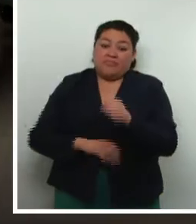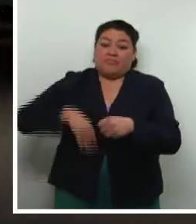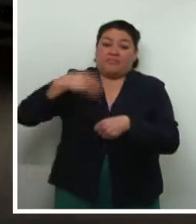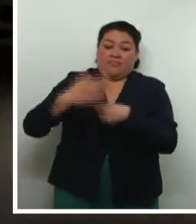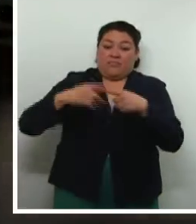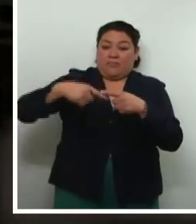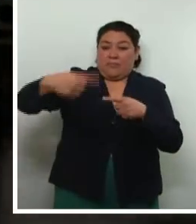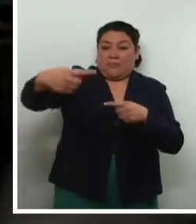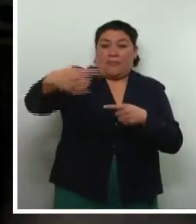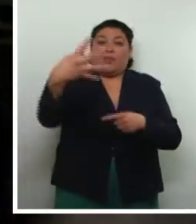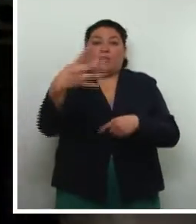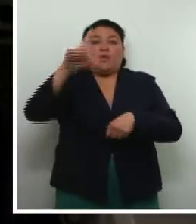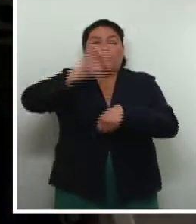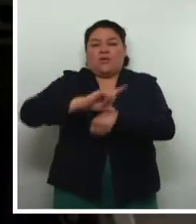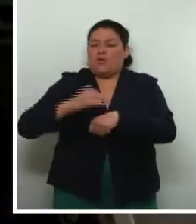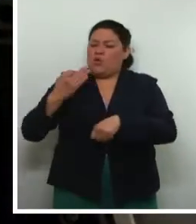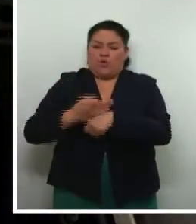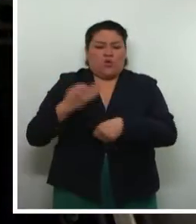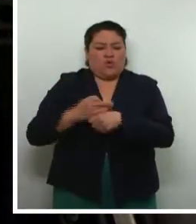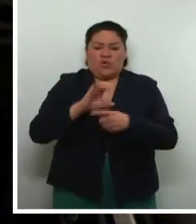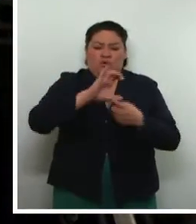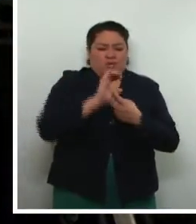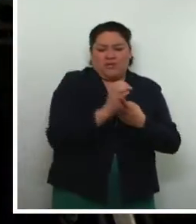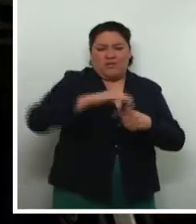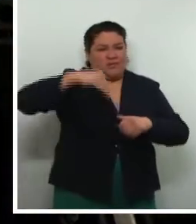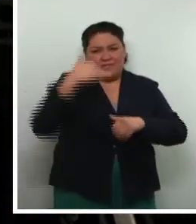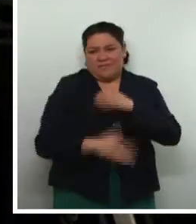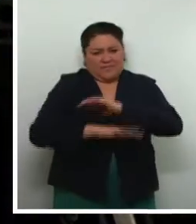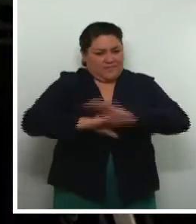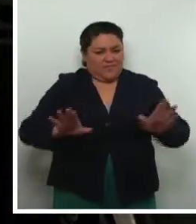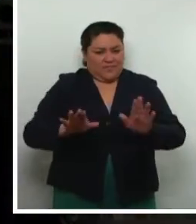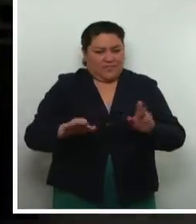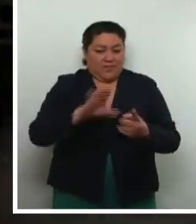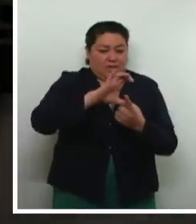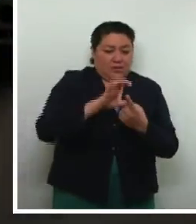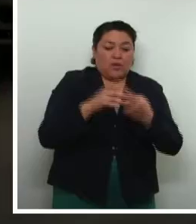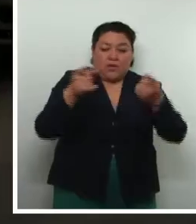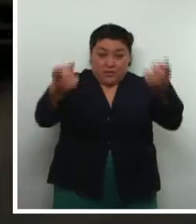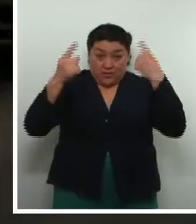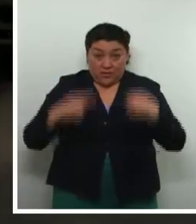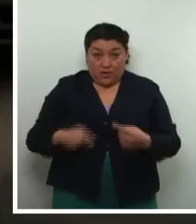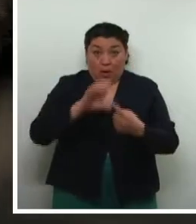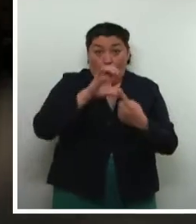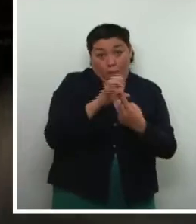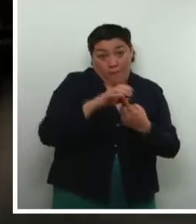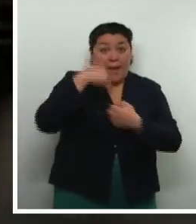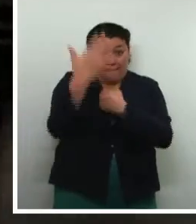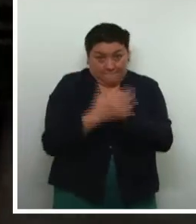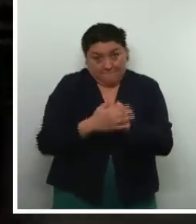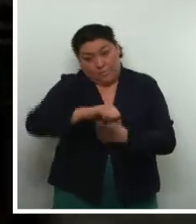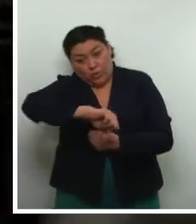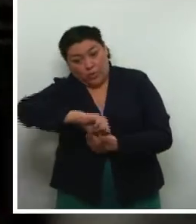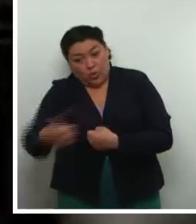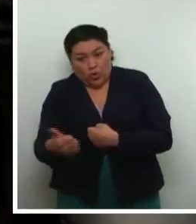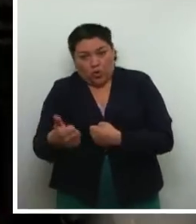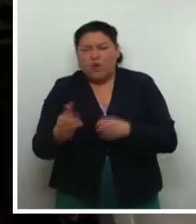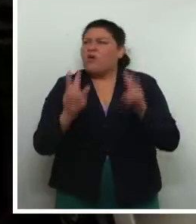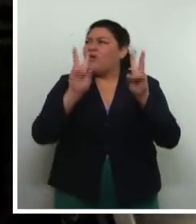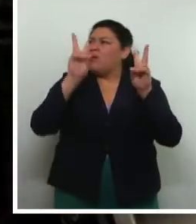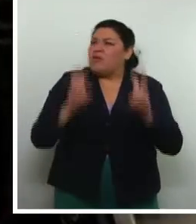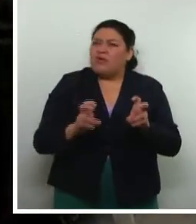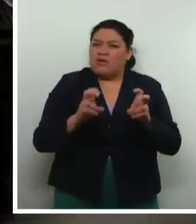días podemos terminar con esta comisión. La comisión que sigue, que es la